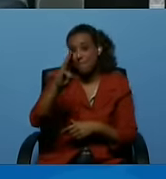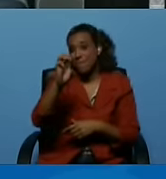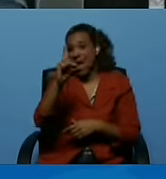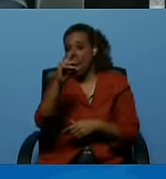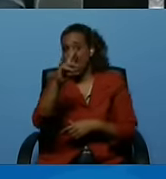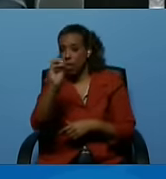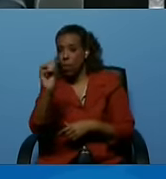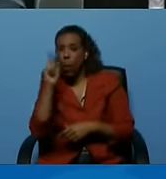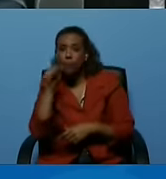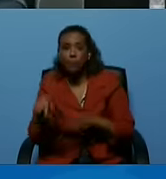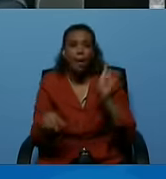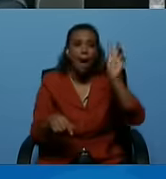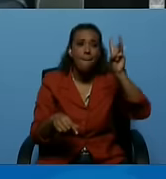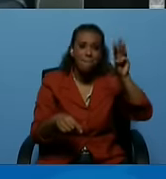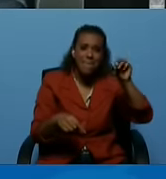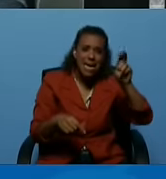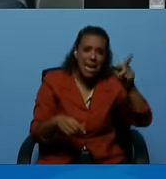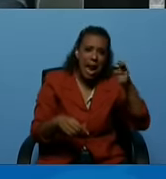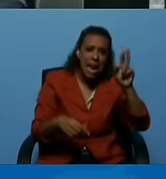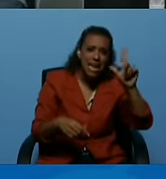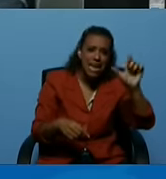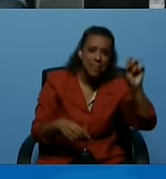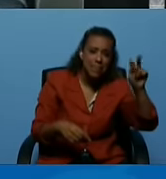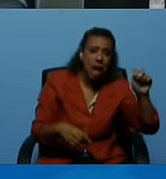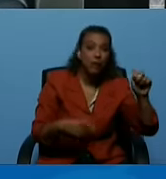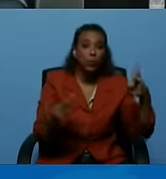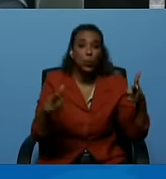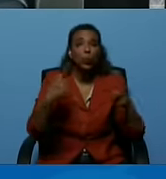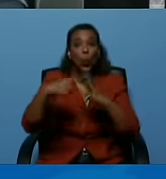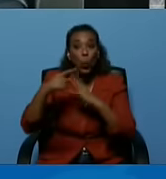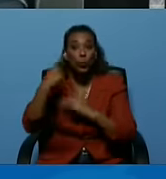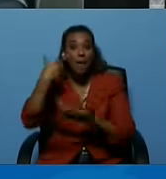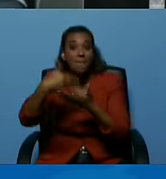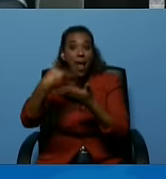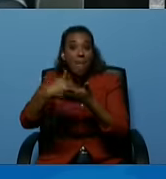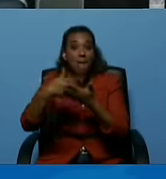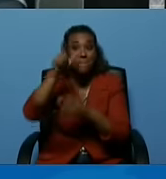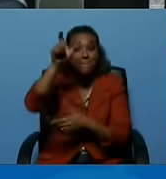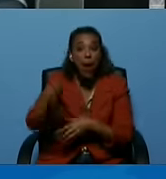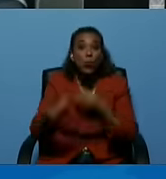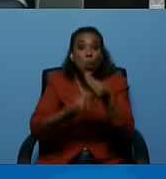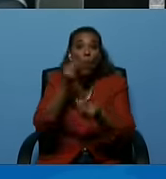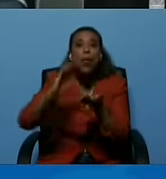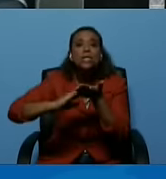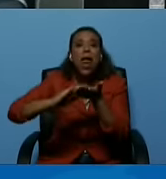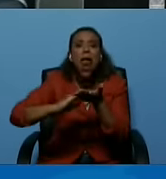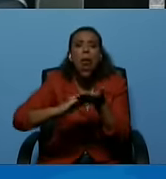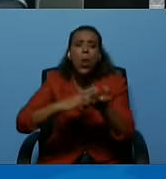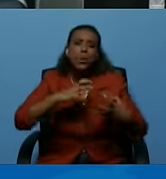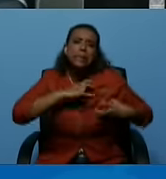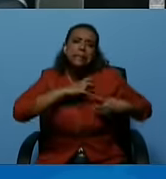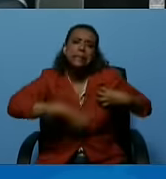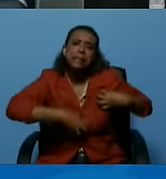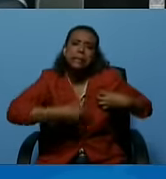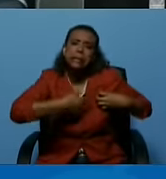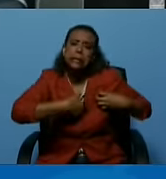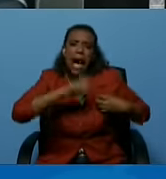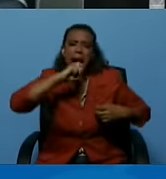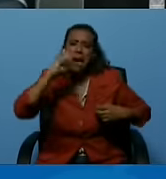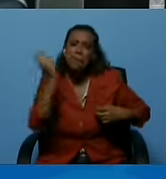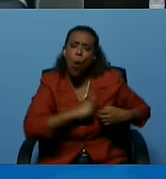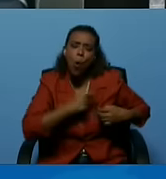la emprendedora Miguelina Rodríguez. Y quiero ver cómo han sanado las heridas del